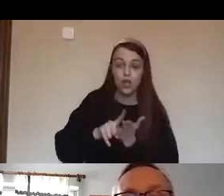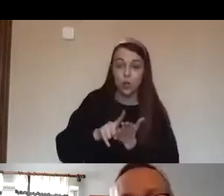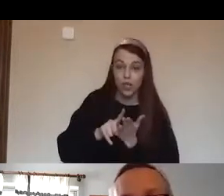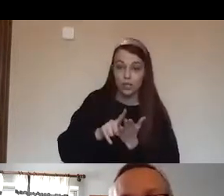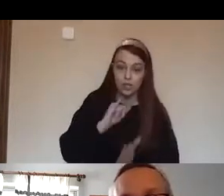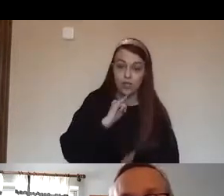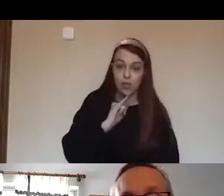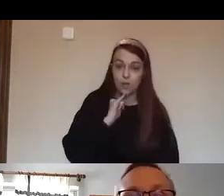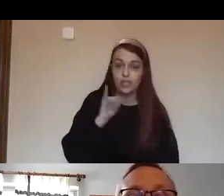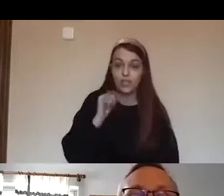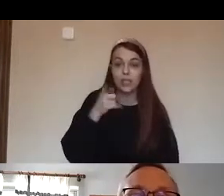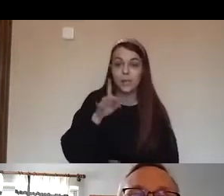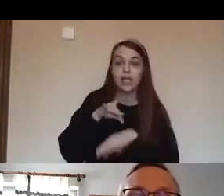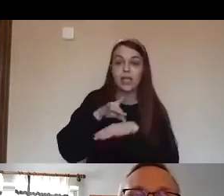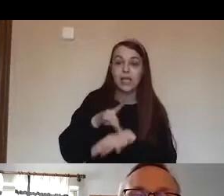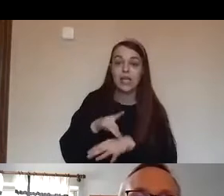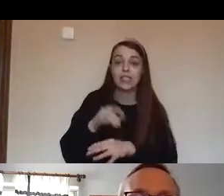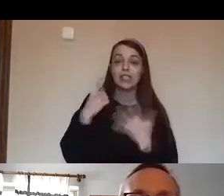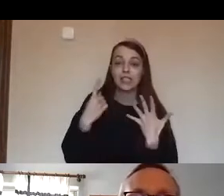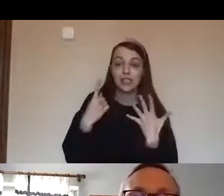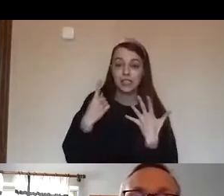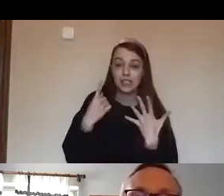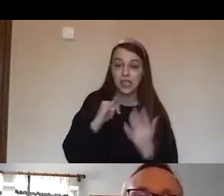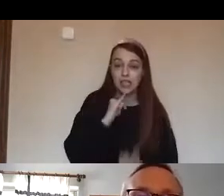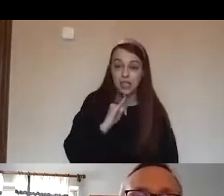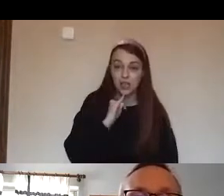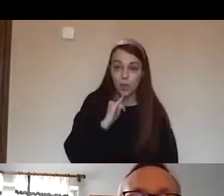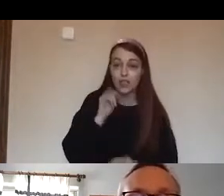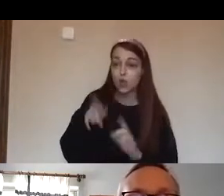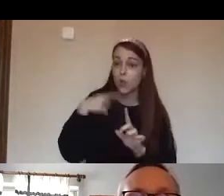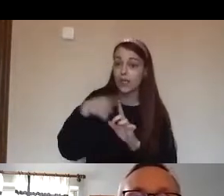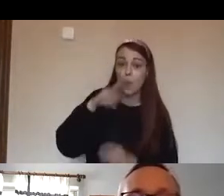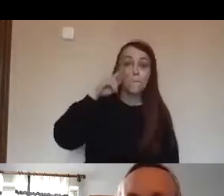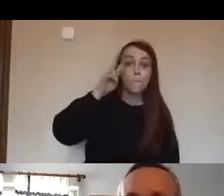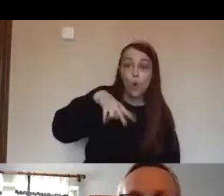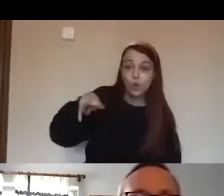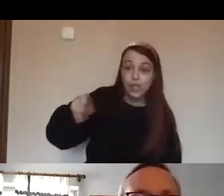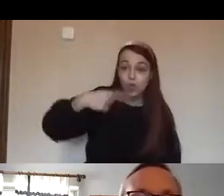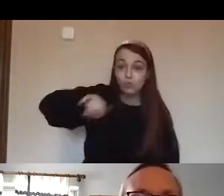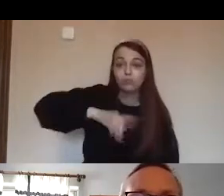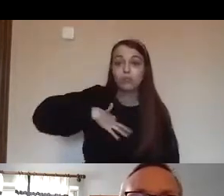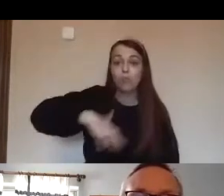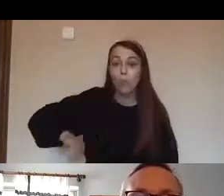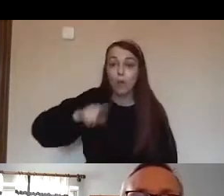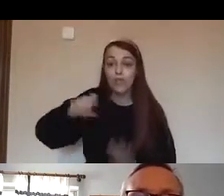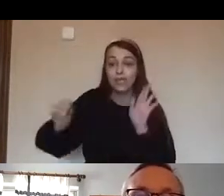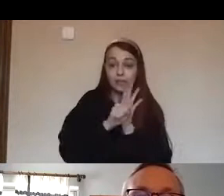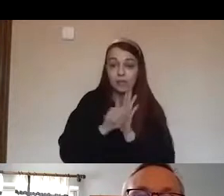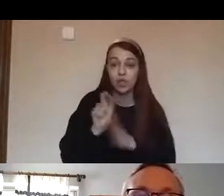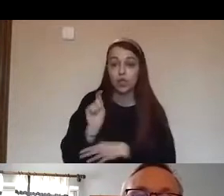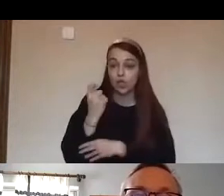guías disponibles en 6 lenguas para que los museos puedan conseguir este distintivo